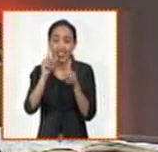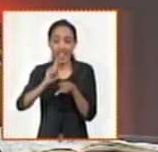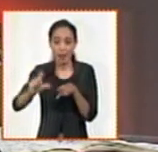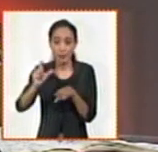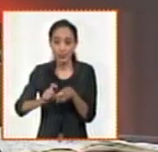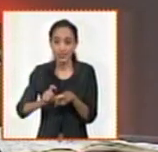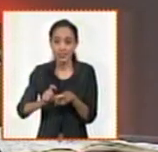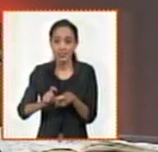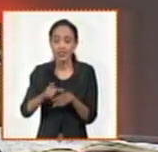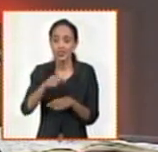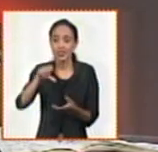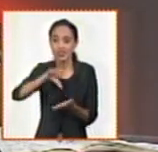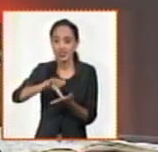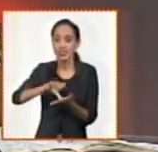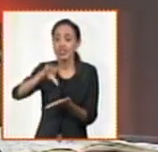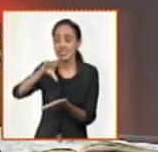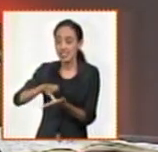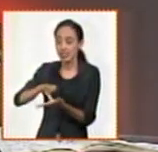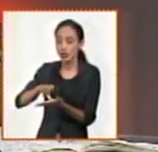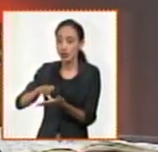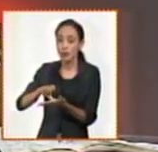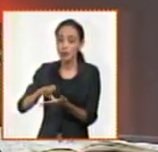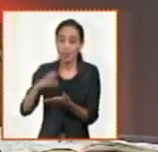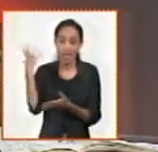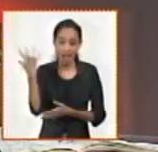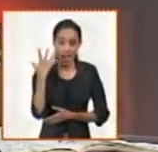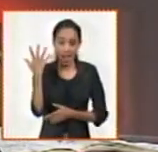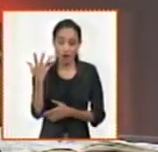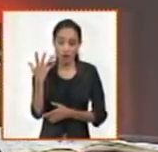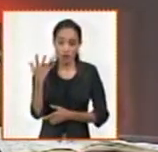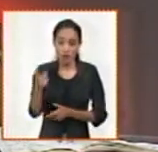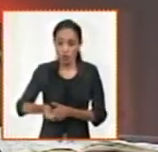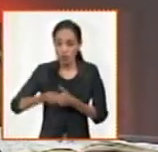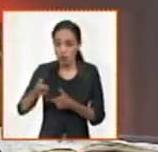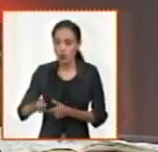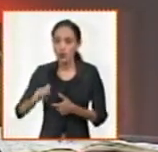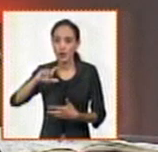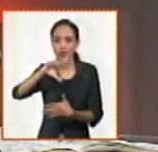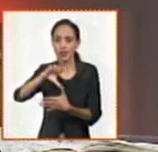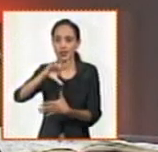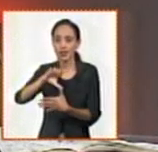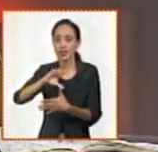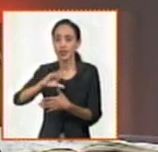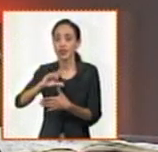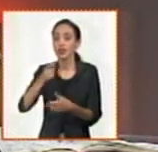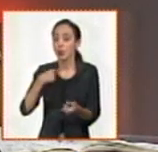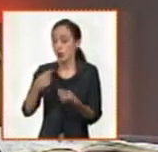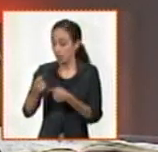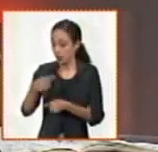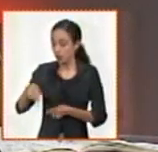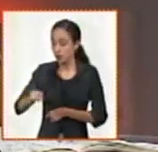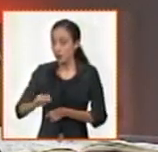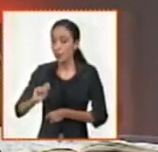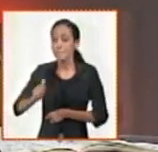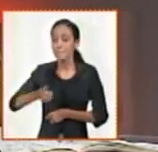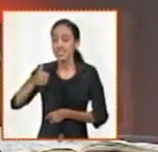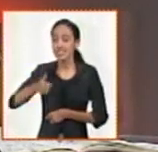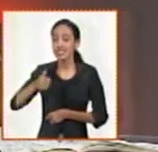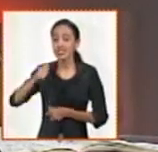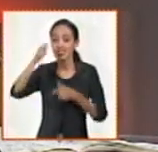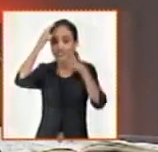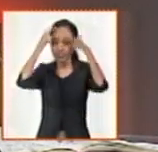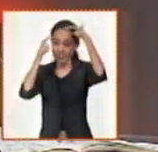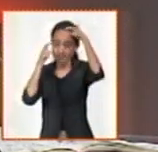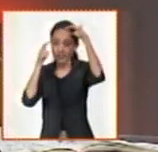propone el Instituto Agroecológico Latinoamericano. Y en una negociación con el presidente Chávez, se creó entonces el